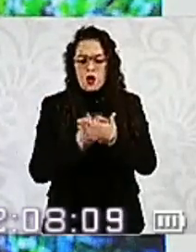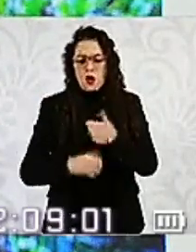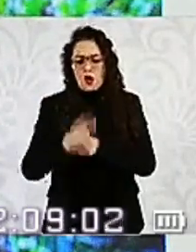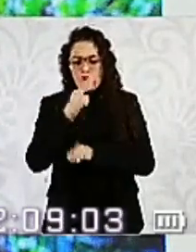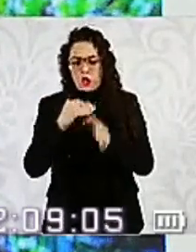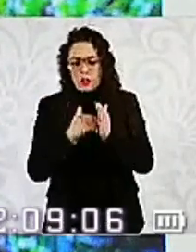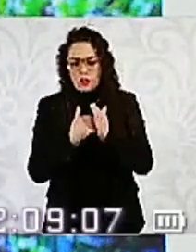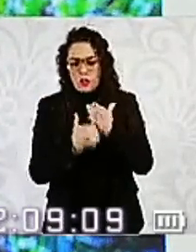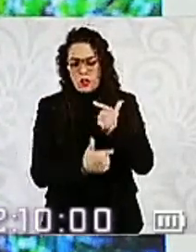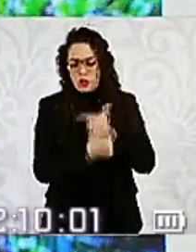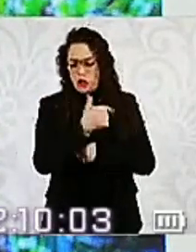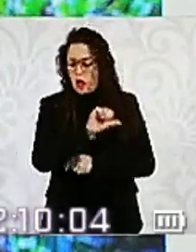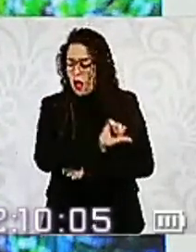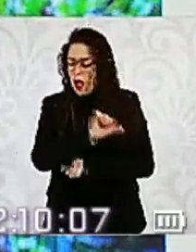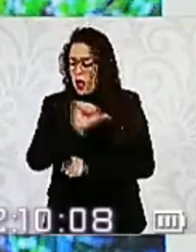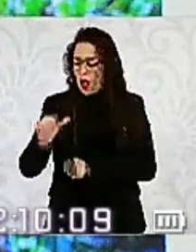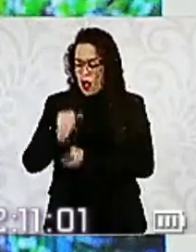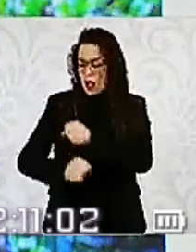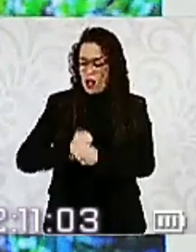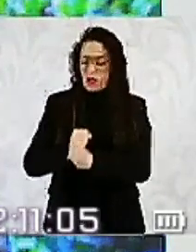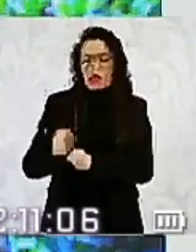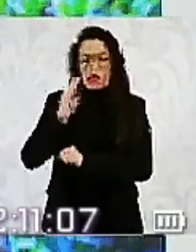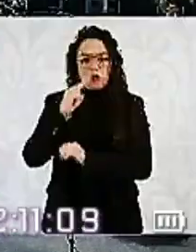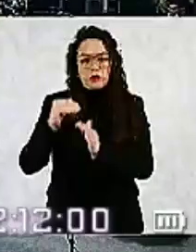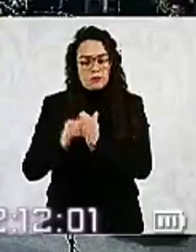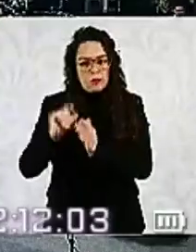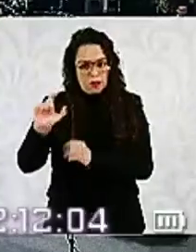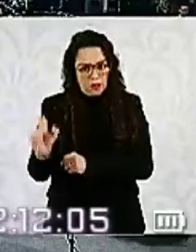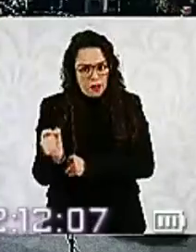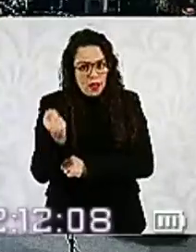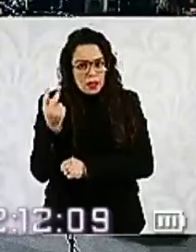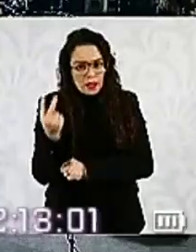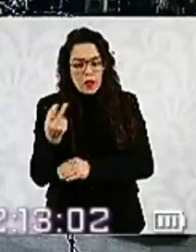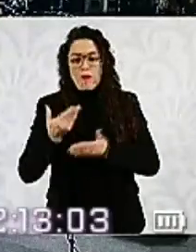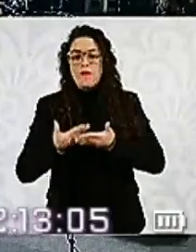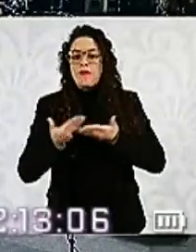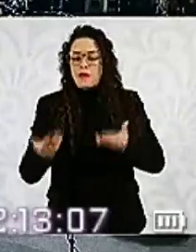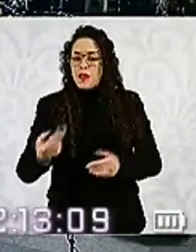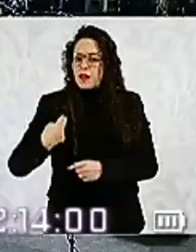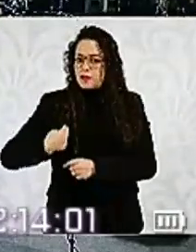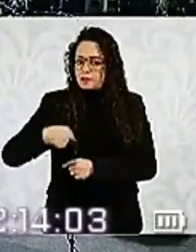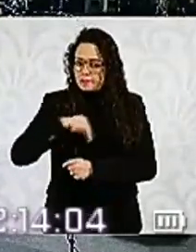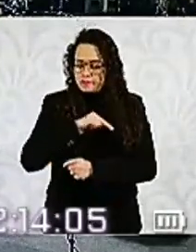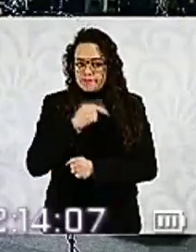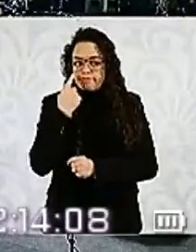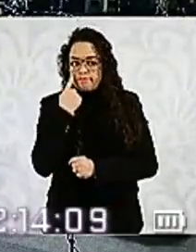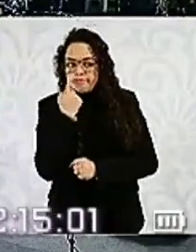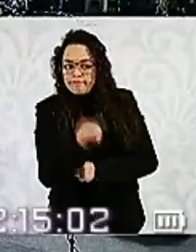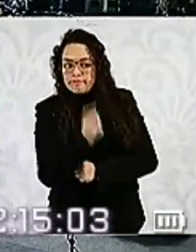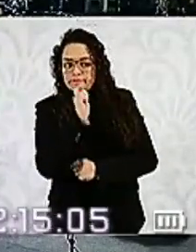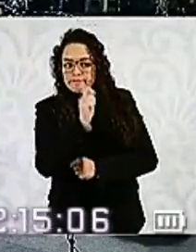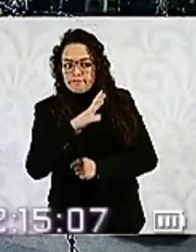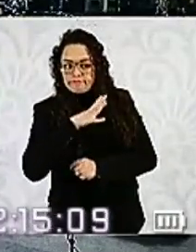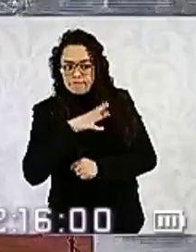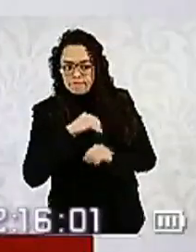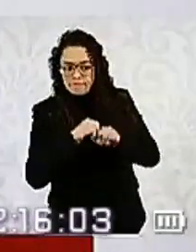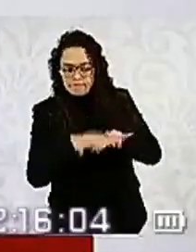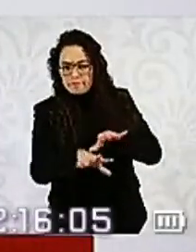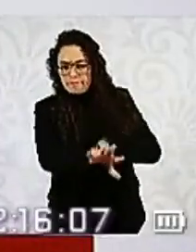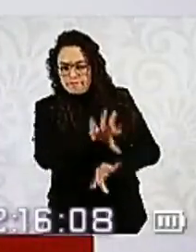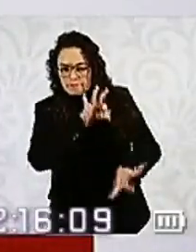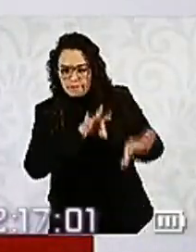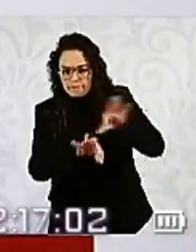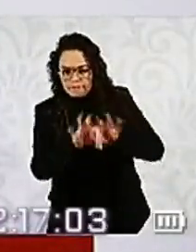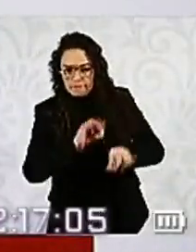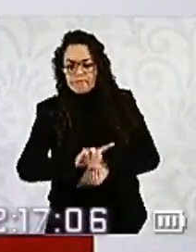2022. Ahorita estamos trabajando para extraer toda esa información y ponerla a la vista. En los primeros 100 días